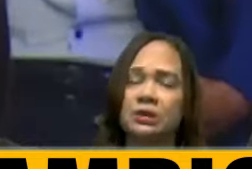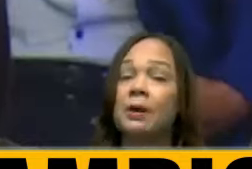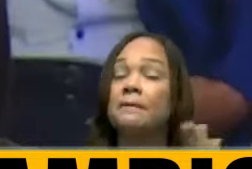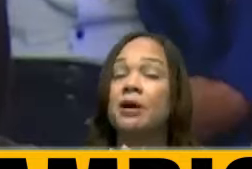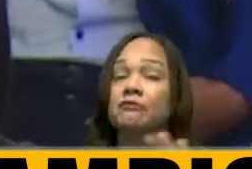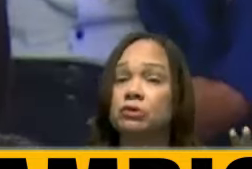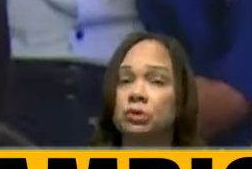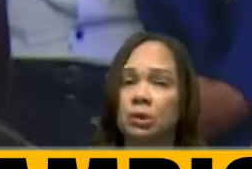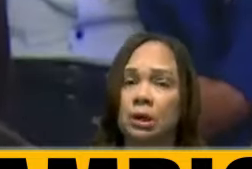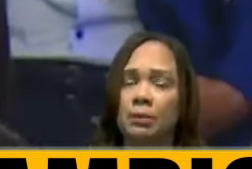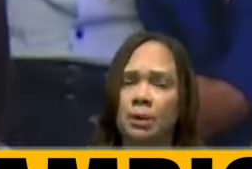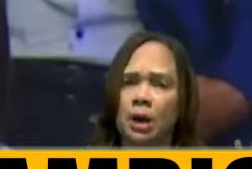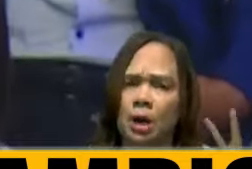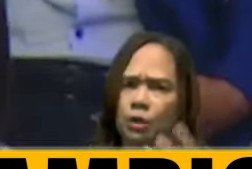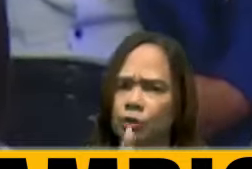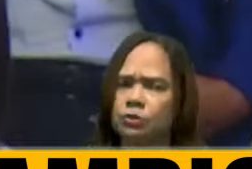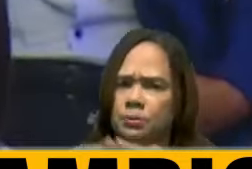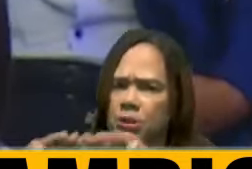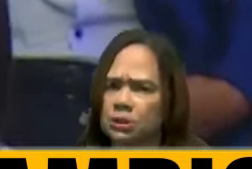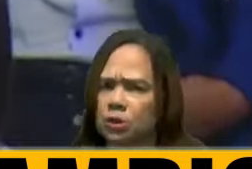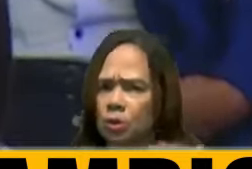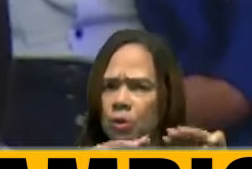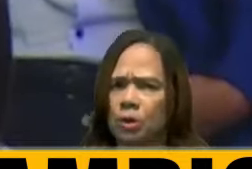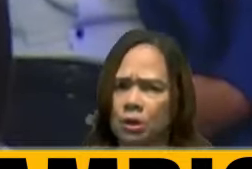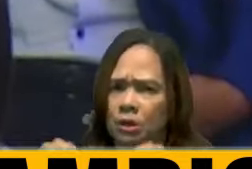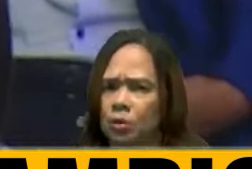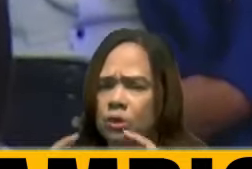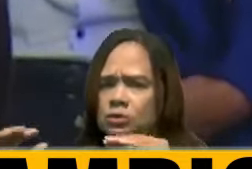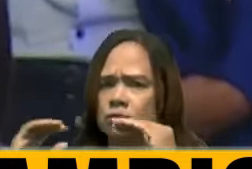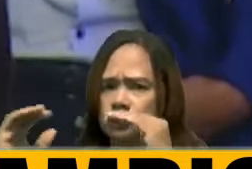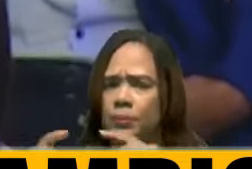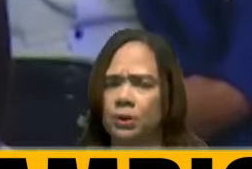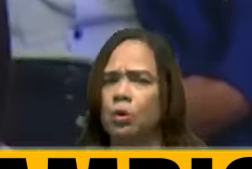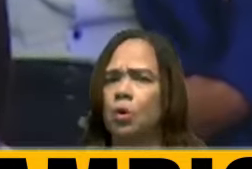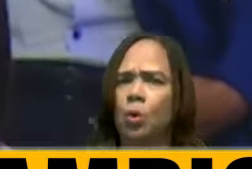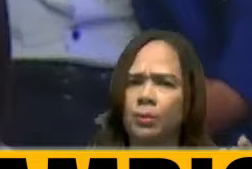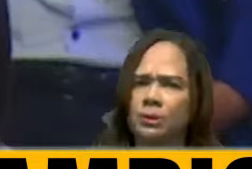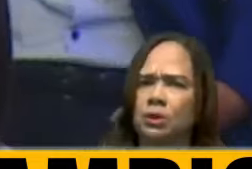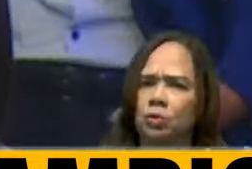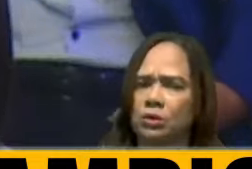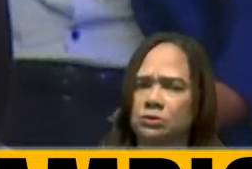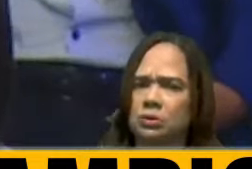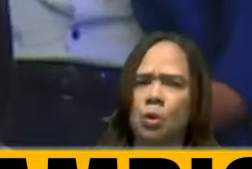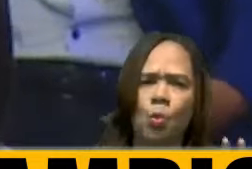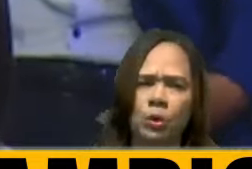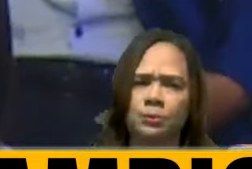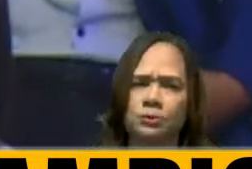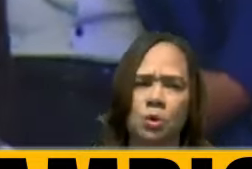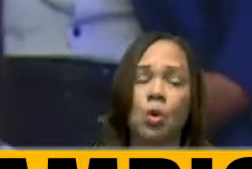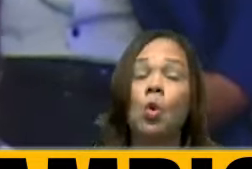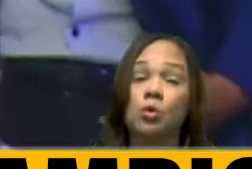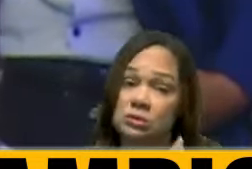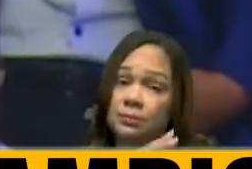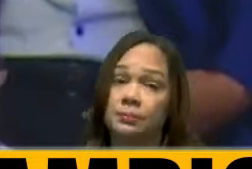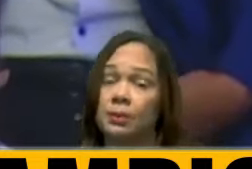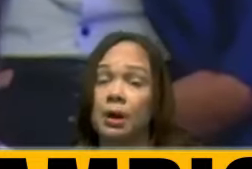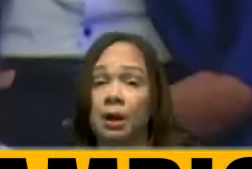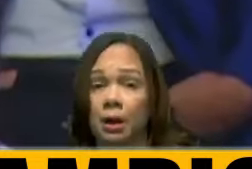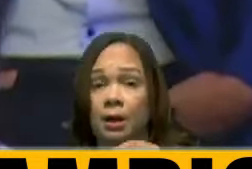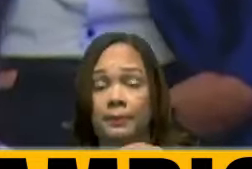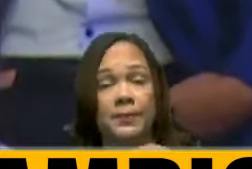funcionar para los dos ministerios una vez queden funcionaros o va se le va a agregar más presupuesto a esas dos